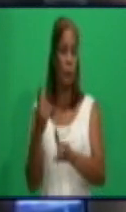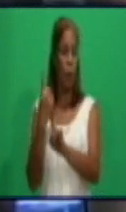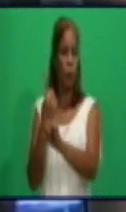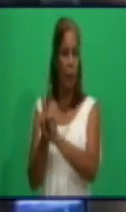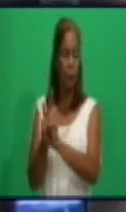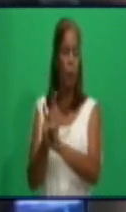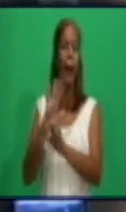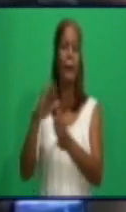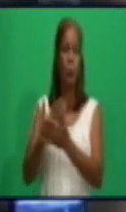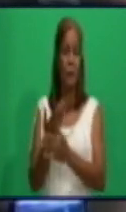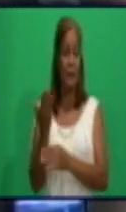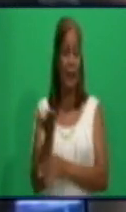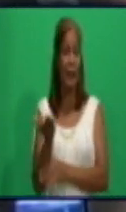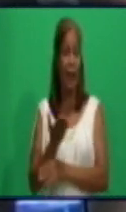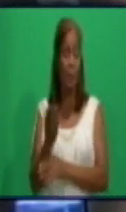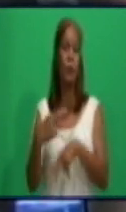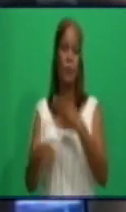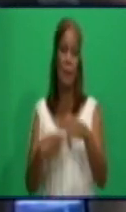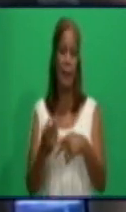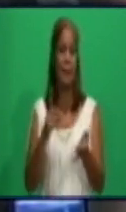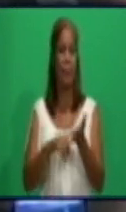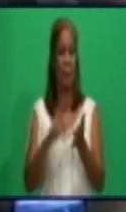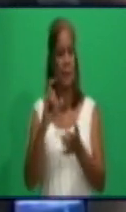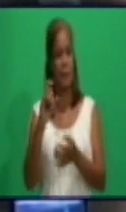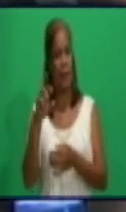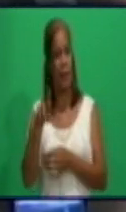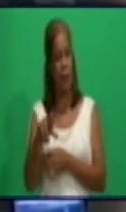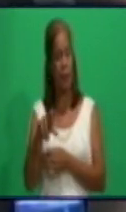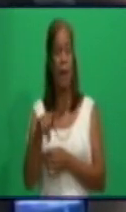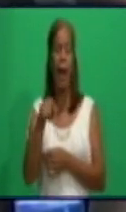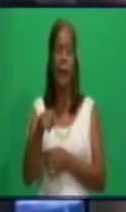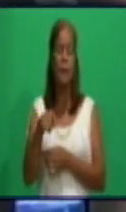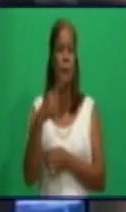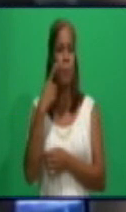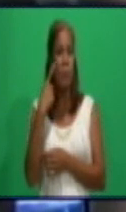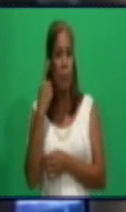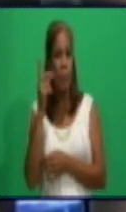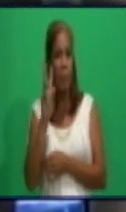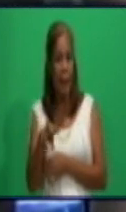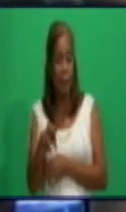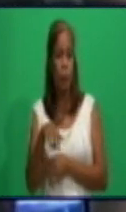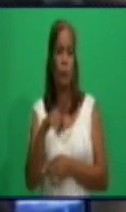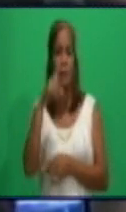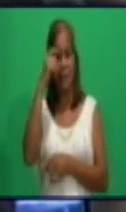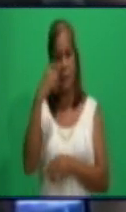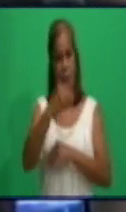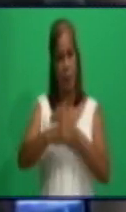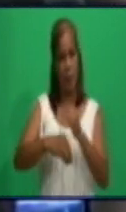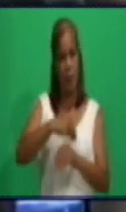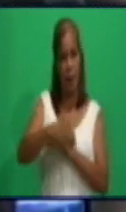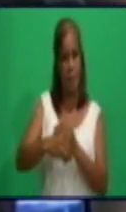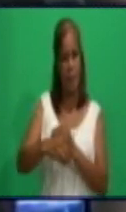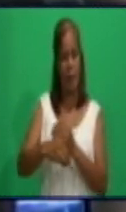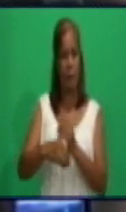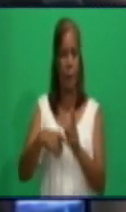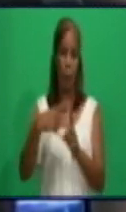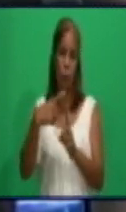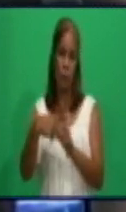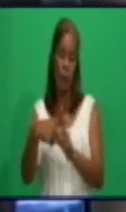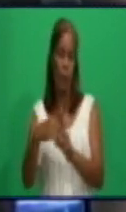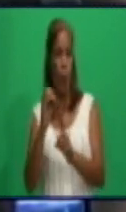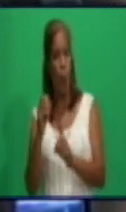definir entonces si cambia de categoría de contacto a sospechoso o de contacto a confirmado. Esta es la secuencia